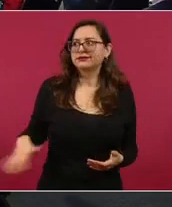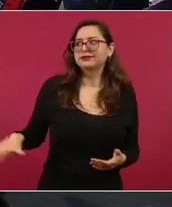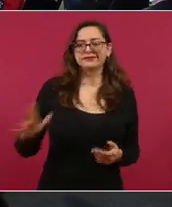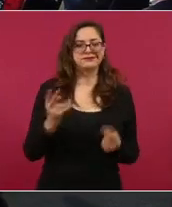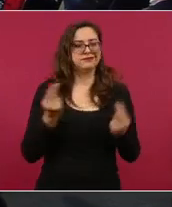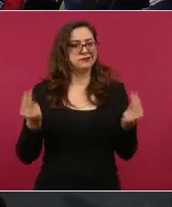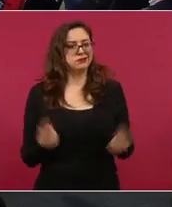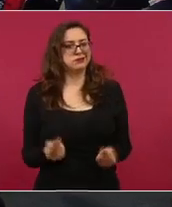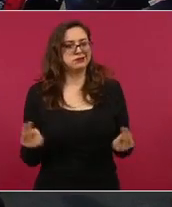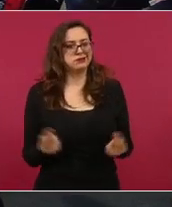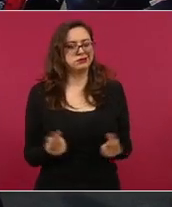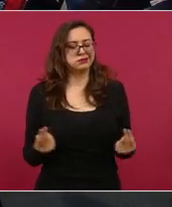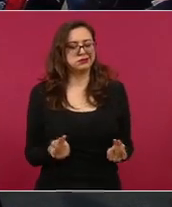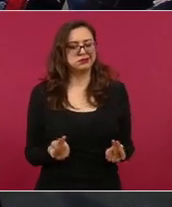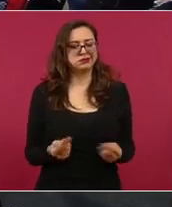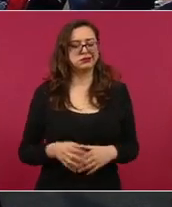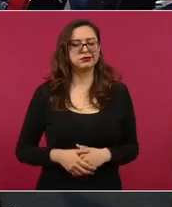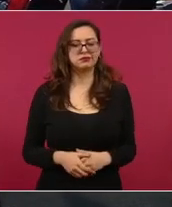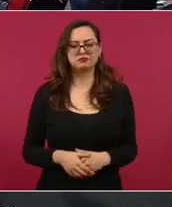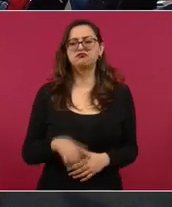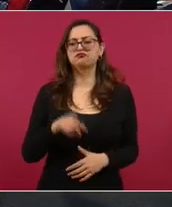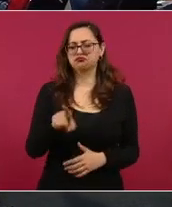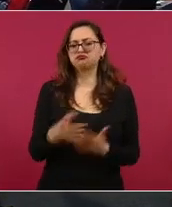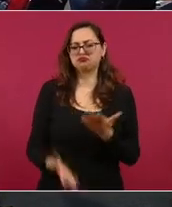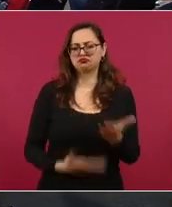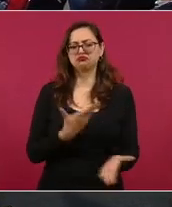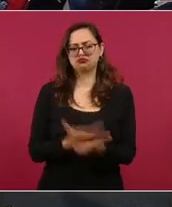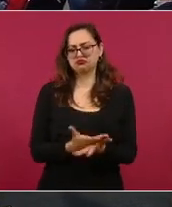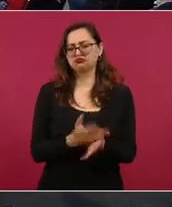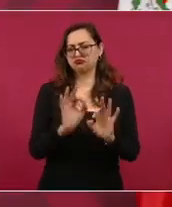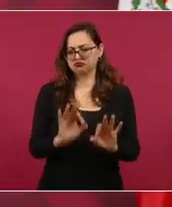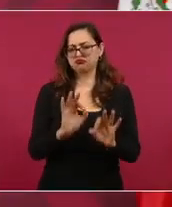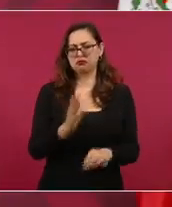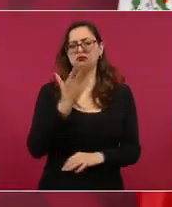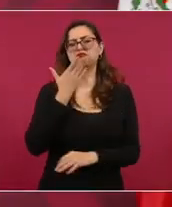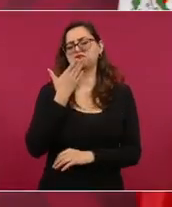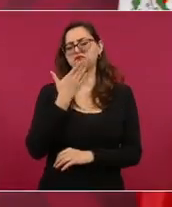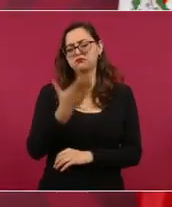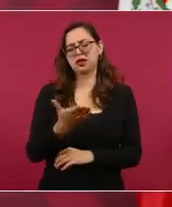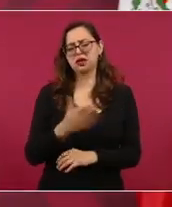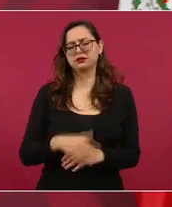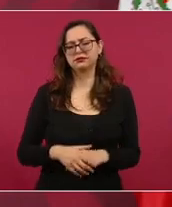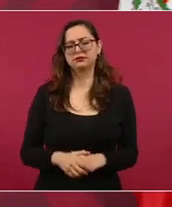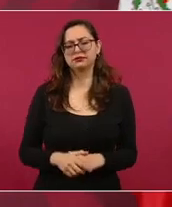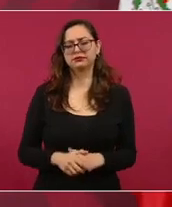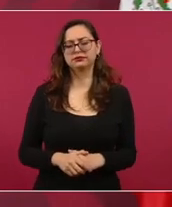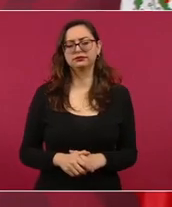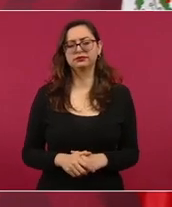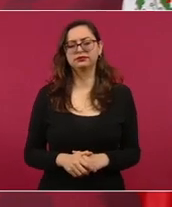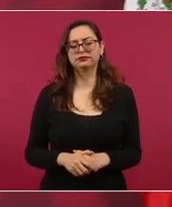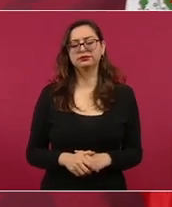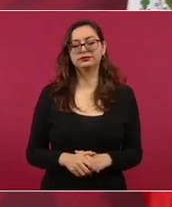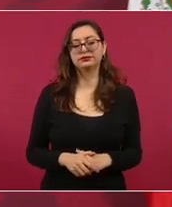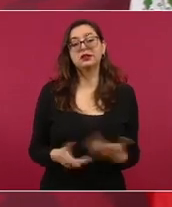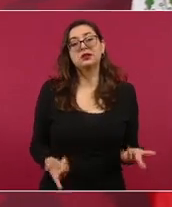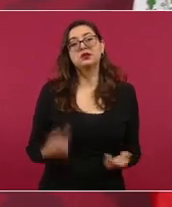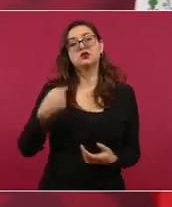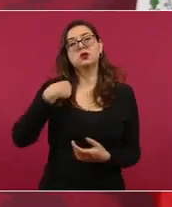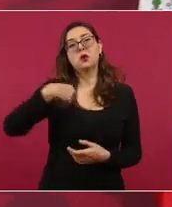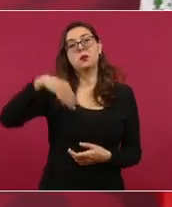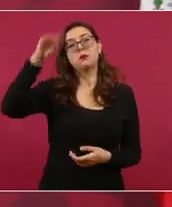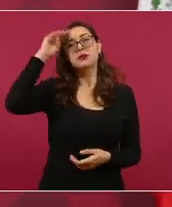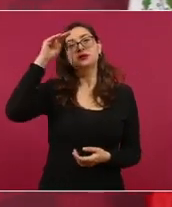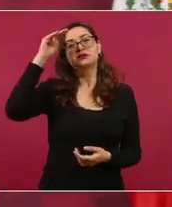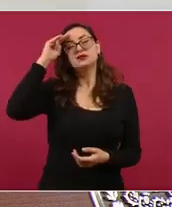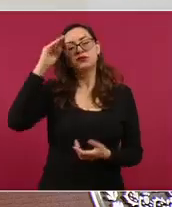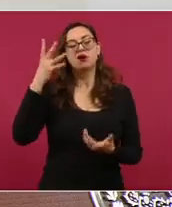Y siempre me imagino que se debe de utilizar como excusa el